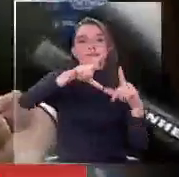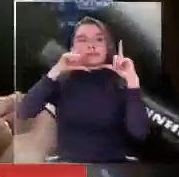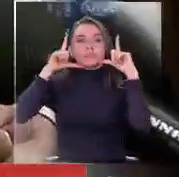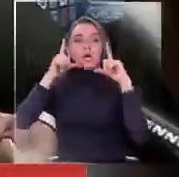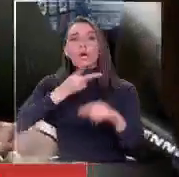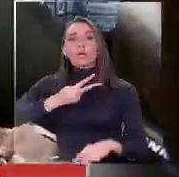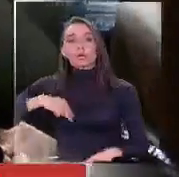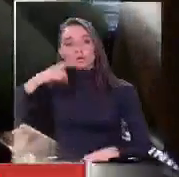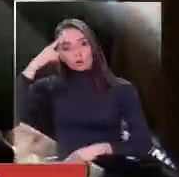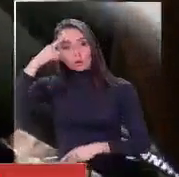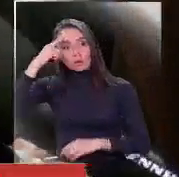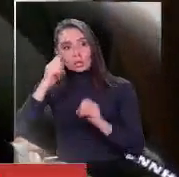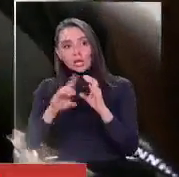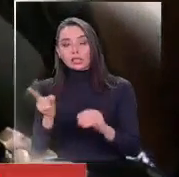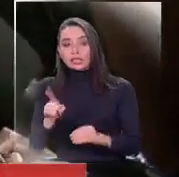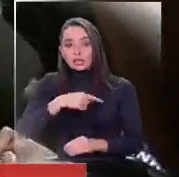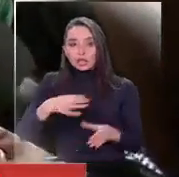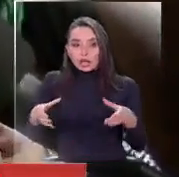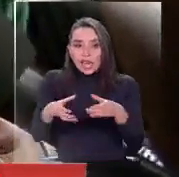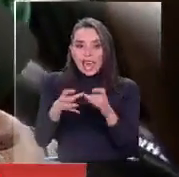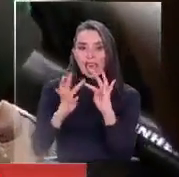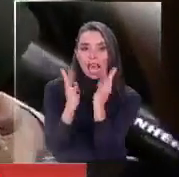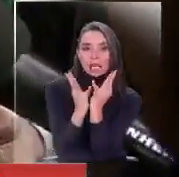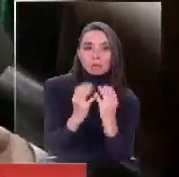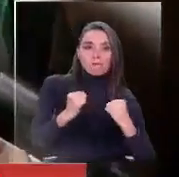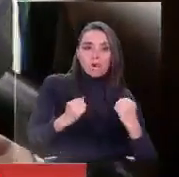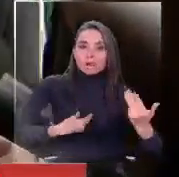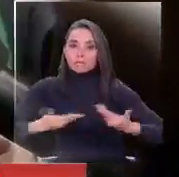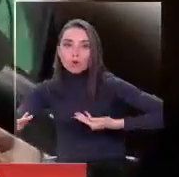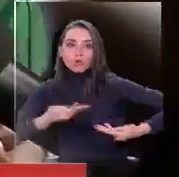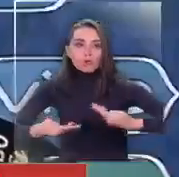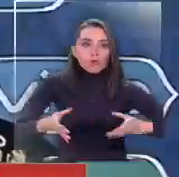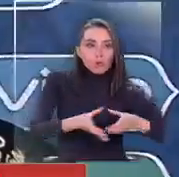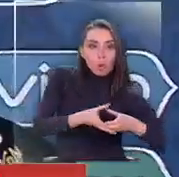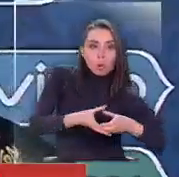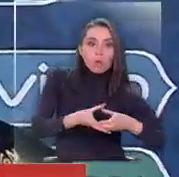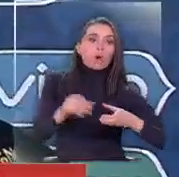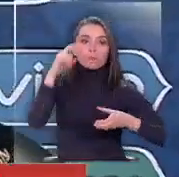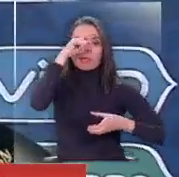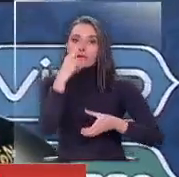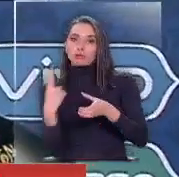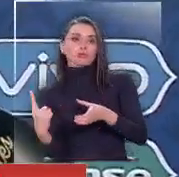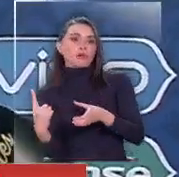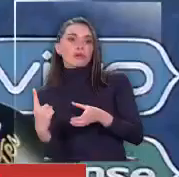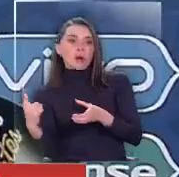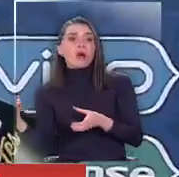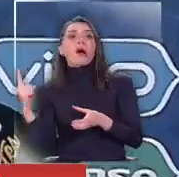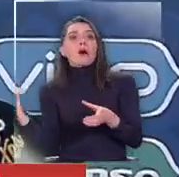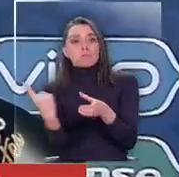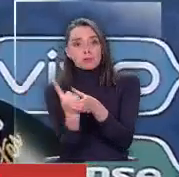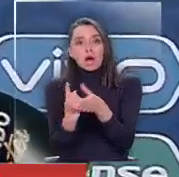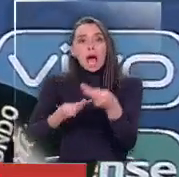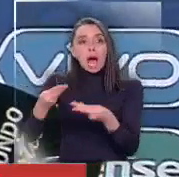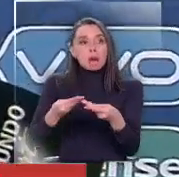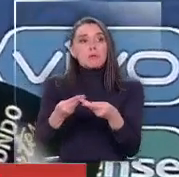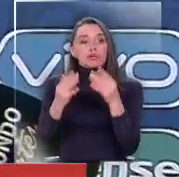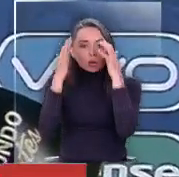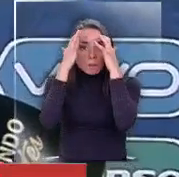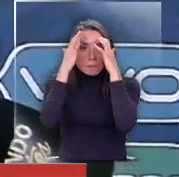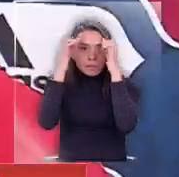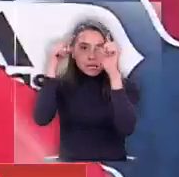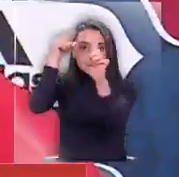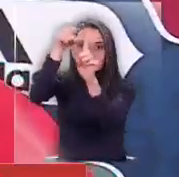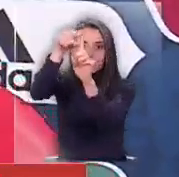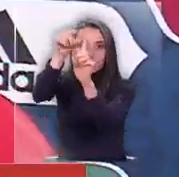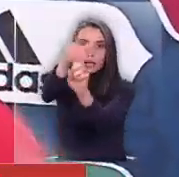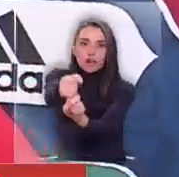Nosotros tenemos claro que si no somos un equipo fuerte en lo colectivo, a veces se te complica. Puedo aportar, así que nada, creo que estamos todos con la misma mentalidad y en buscar nuestro